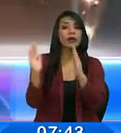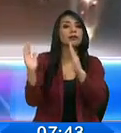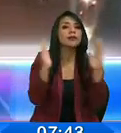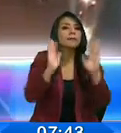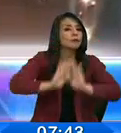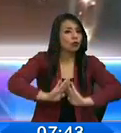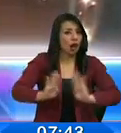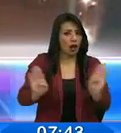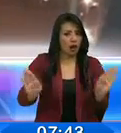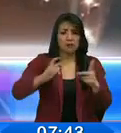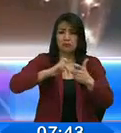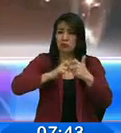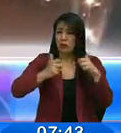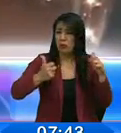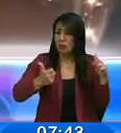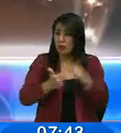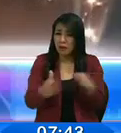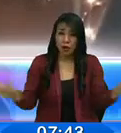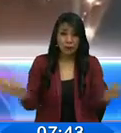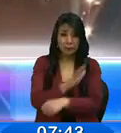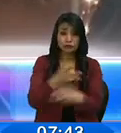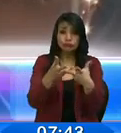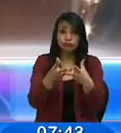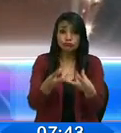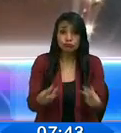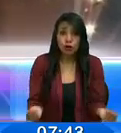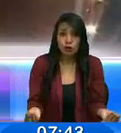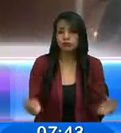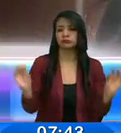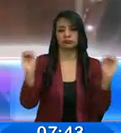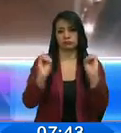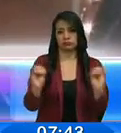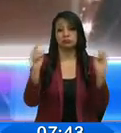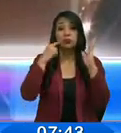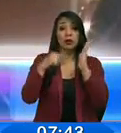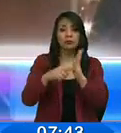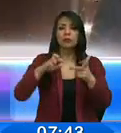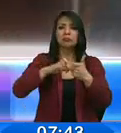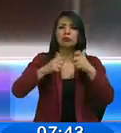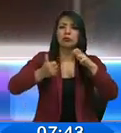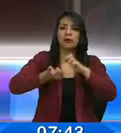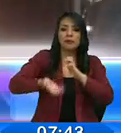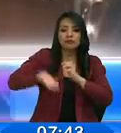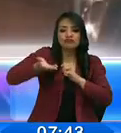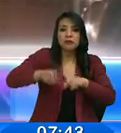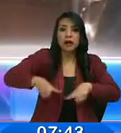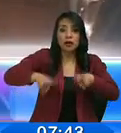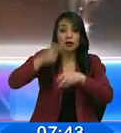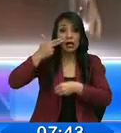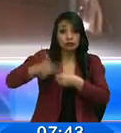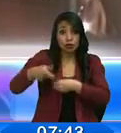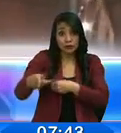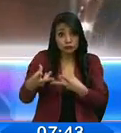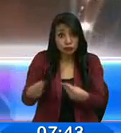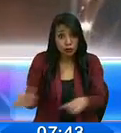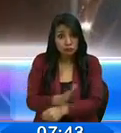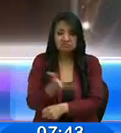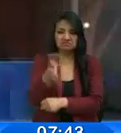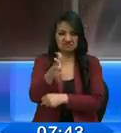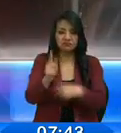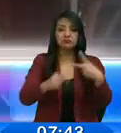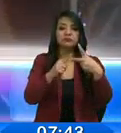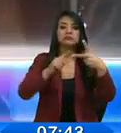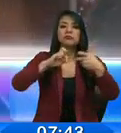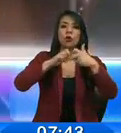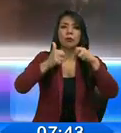resuelto los temas álgidos a nivel nacional. No está resuelto el problema del incremento al precio del combustible. No se ha resuelto el